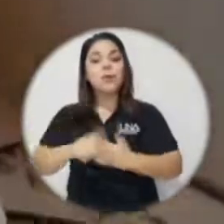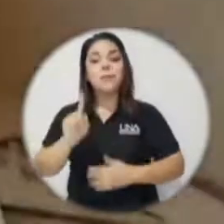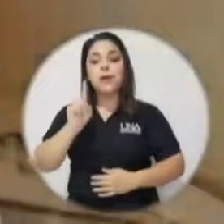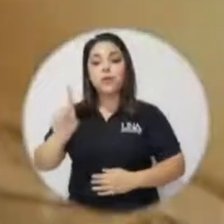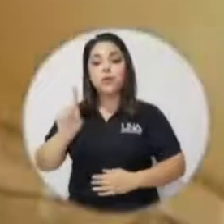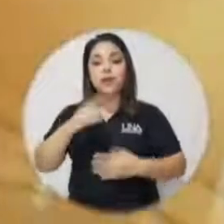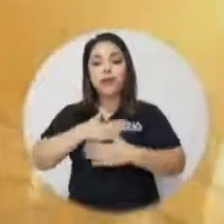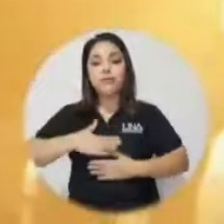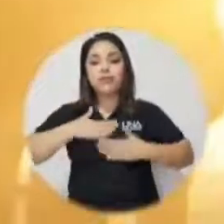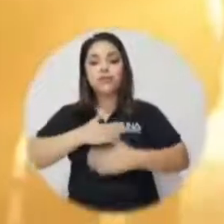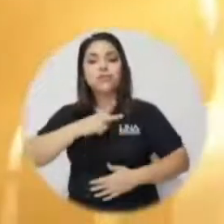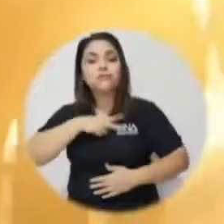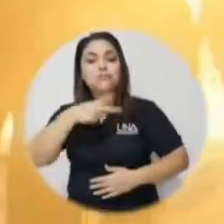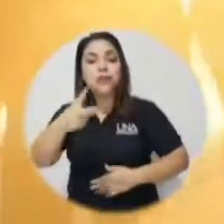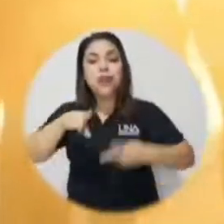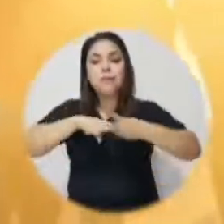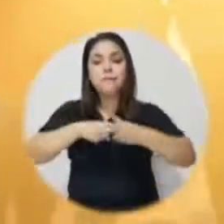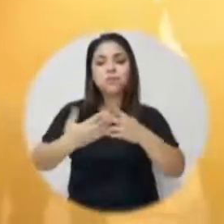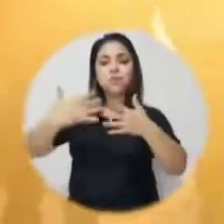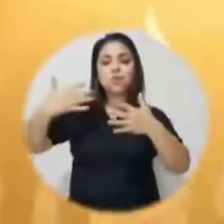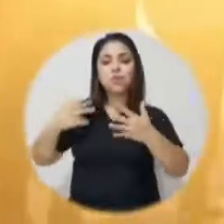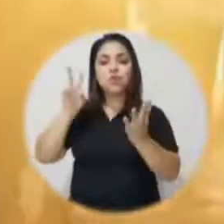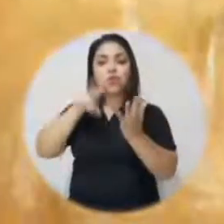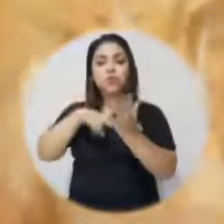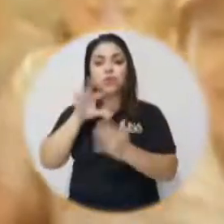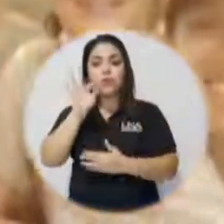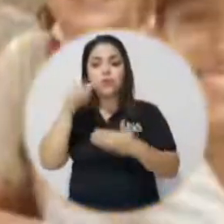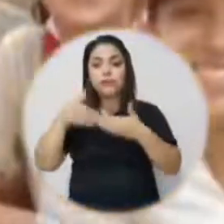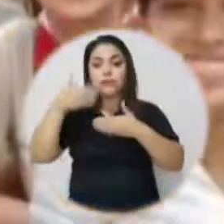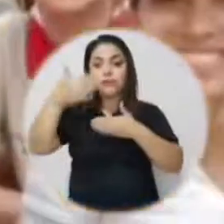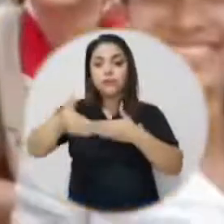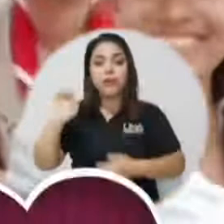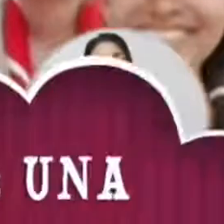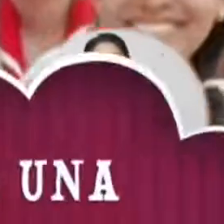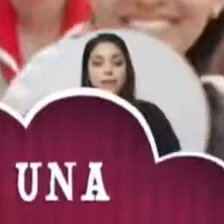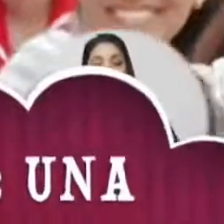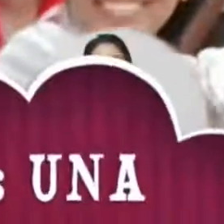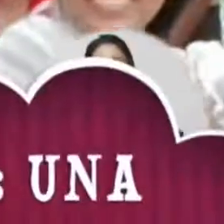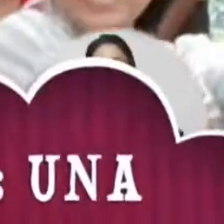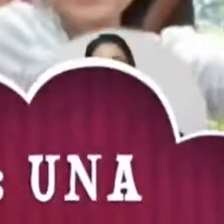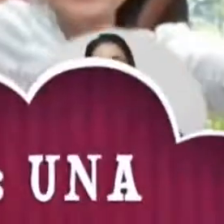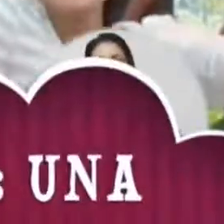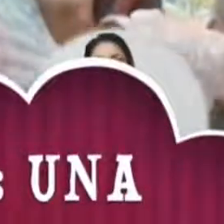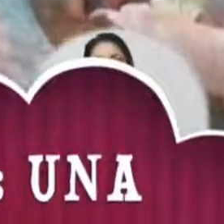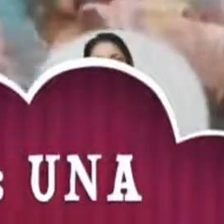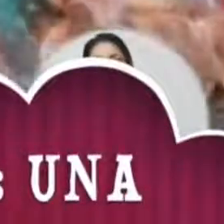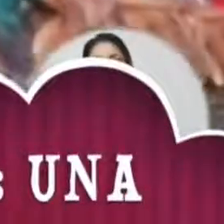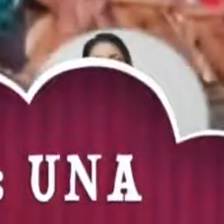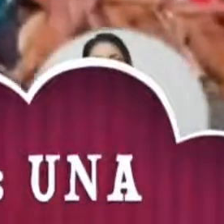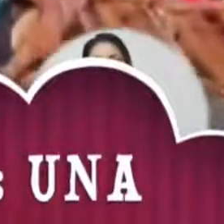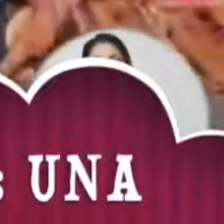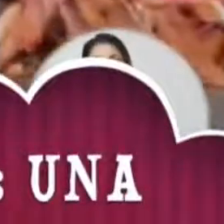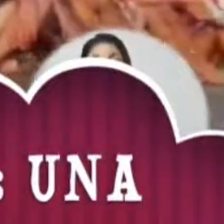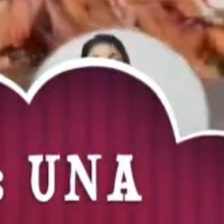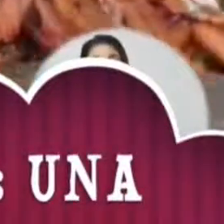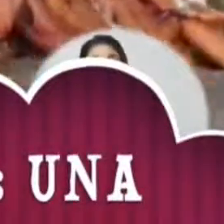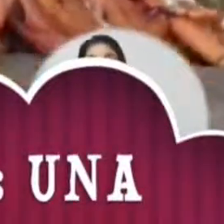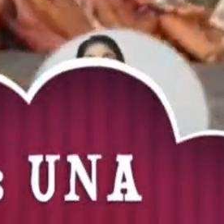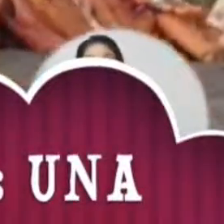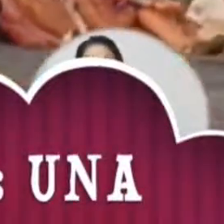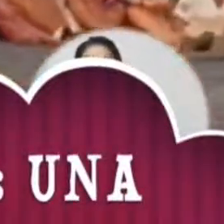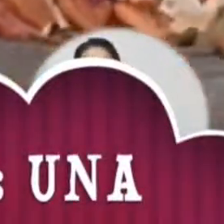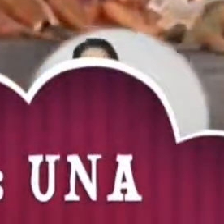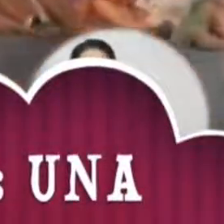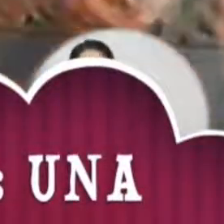Aventura Voluntariado, que inició desde el 2009 después de la emergencia de Cinchona. Este proyecto busca estimular la